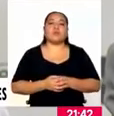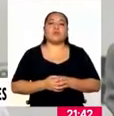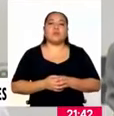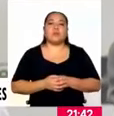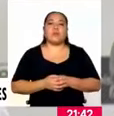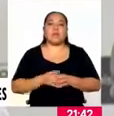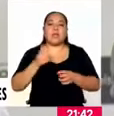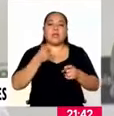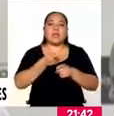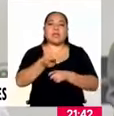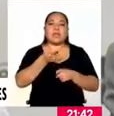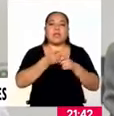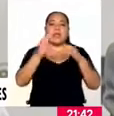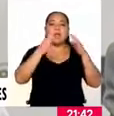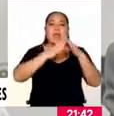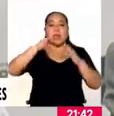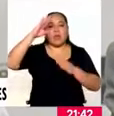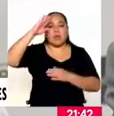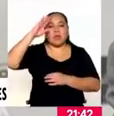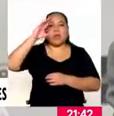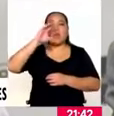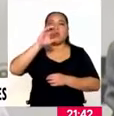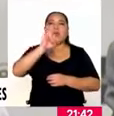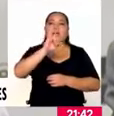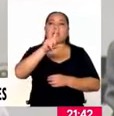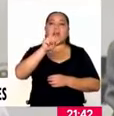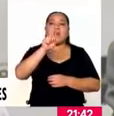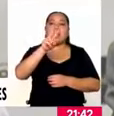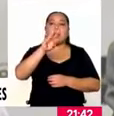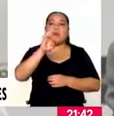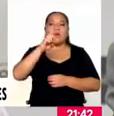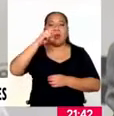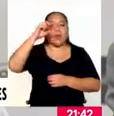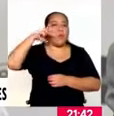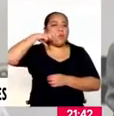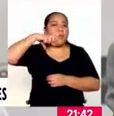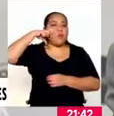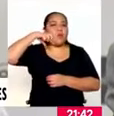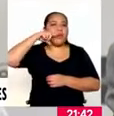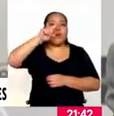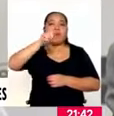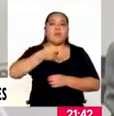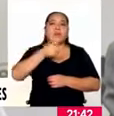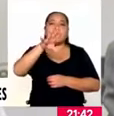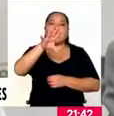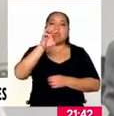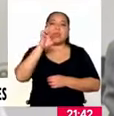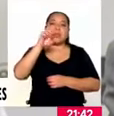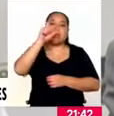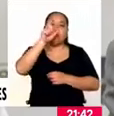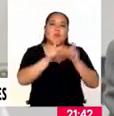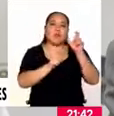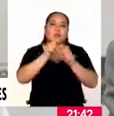Ataque a la comisaría de Ilave, en Puno, aproximadamente 1.500 personas.